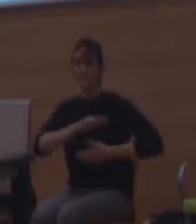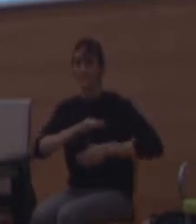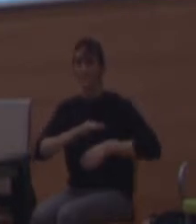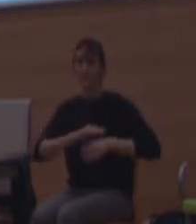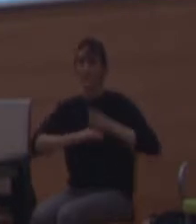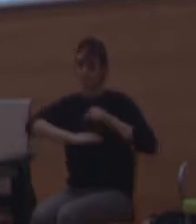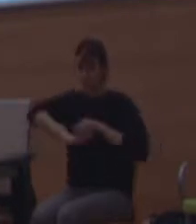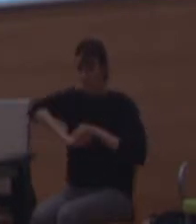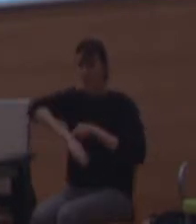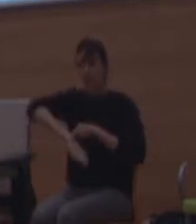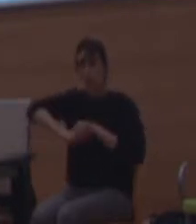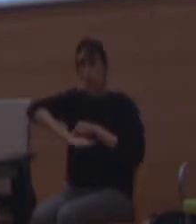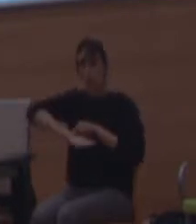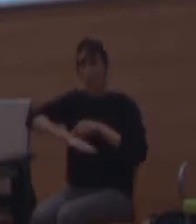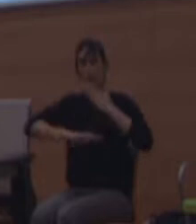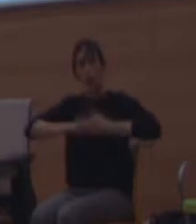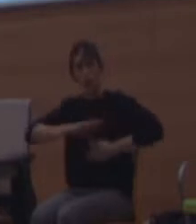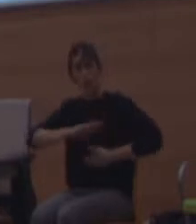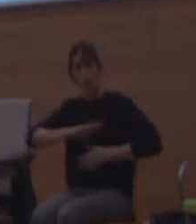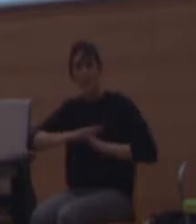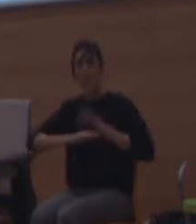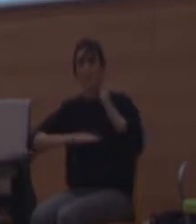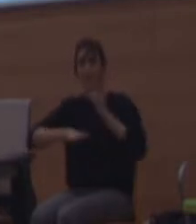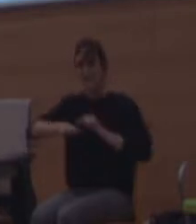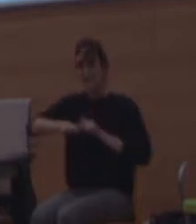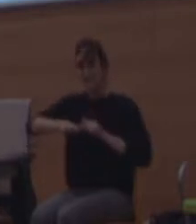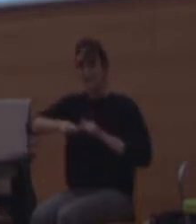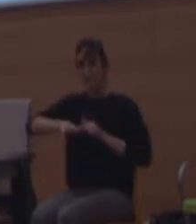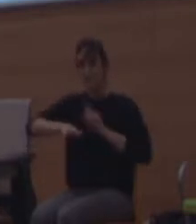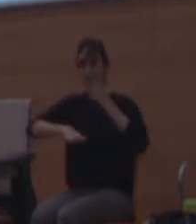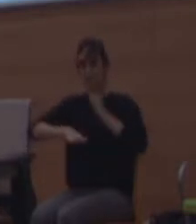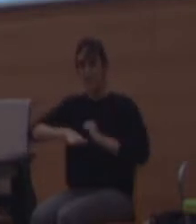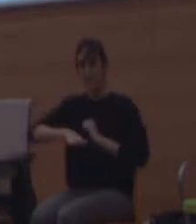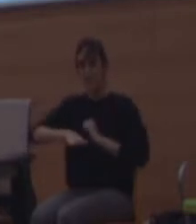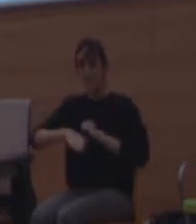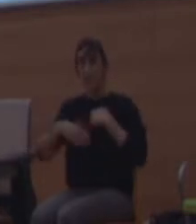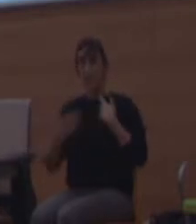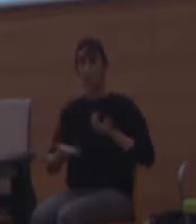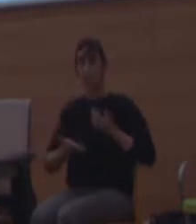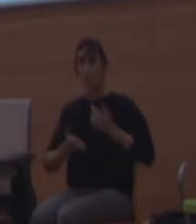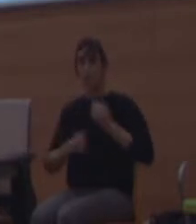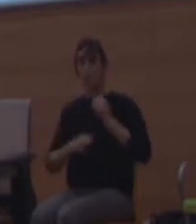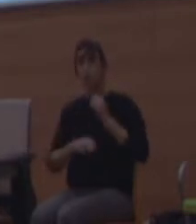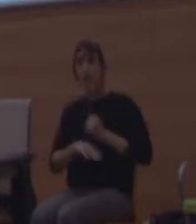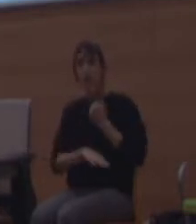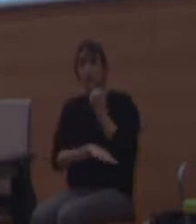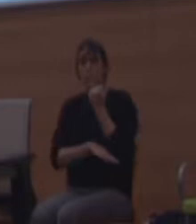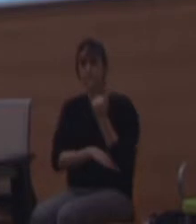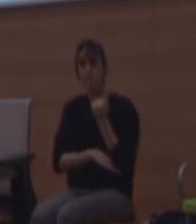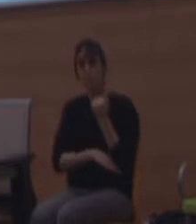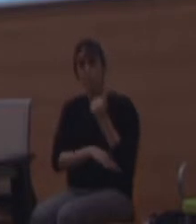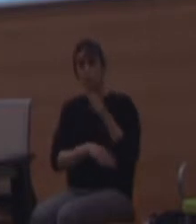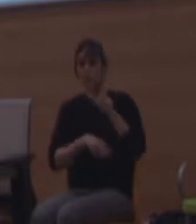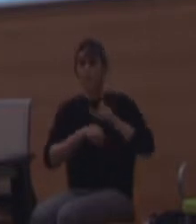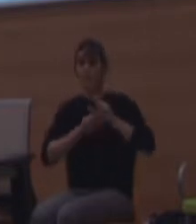del tobillo como del primer dedo sobre todo. Se van a modificar los apoyos plantares de estos